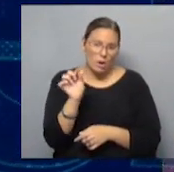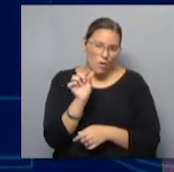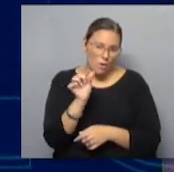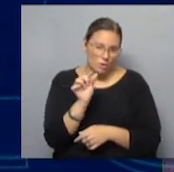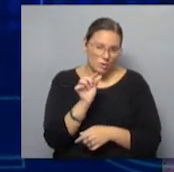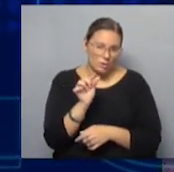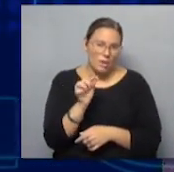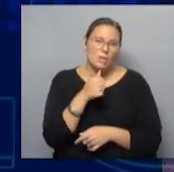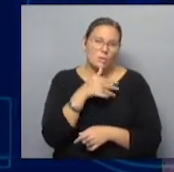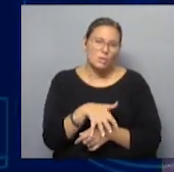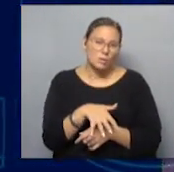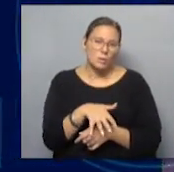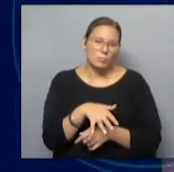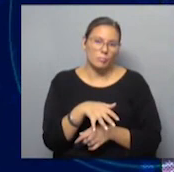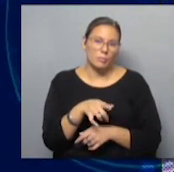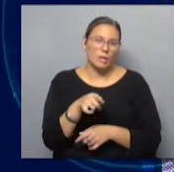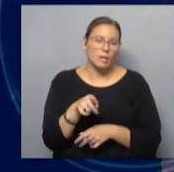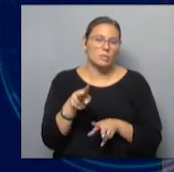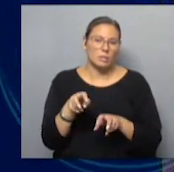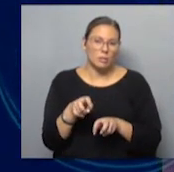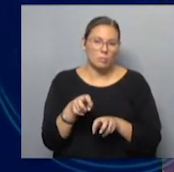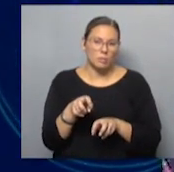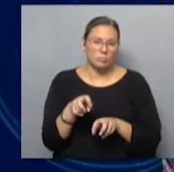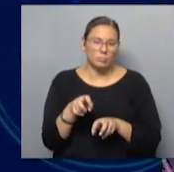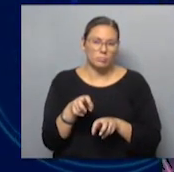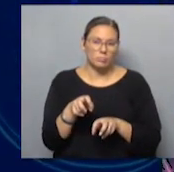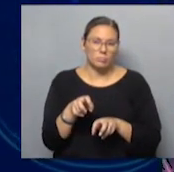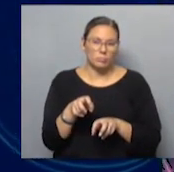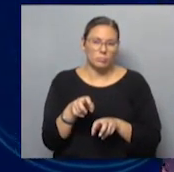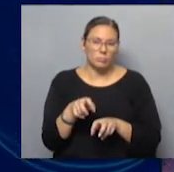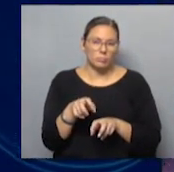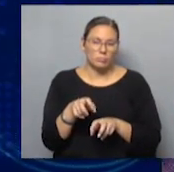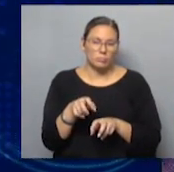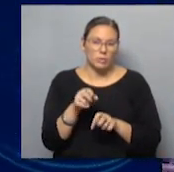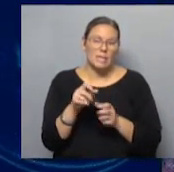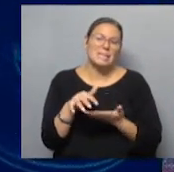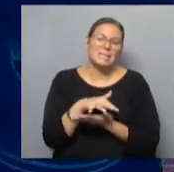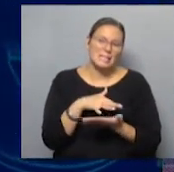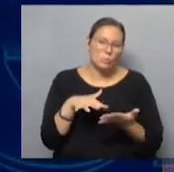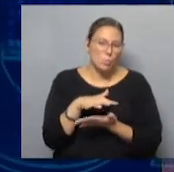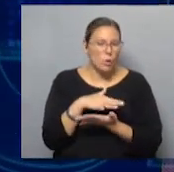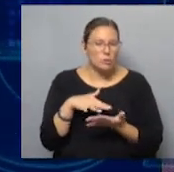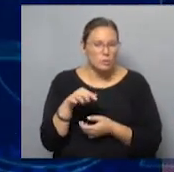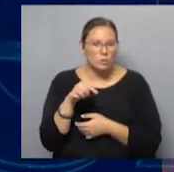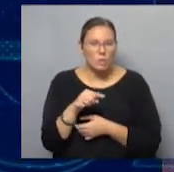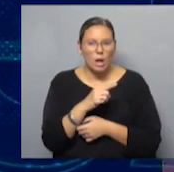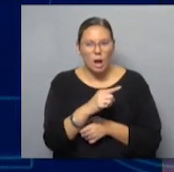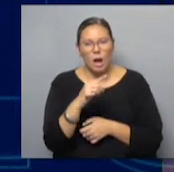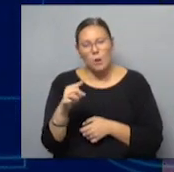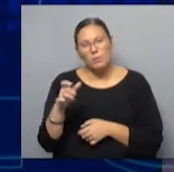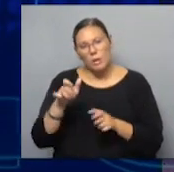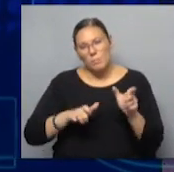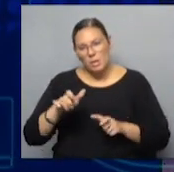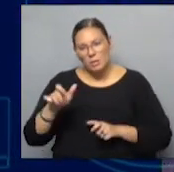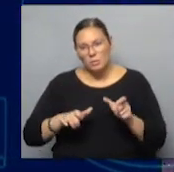a. Tienen que ver un poco con eso, ¿no? Con quizás situaciones puntuales de cada una de las personas